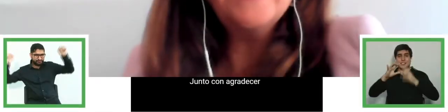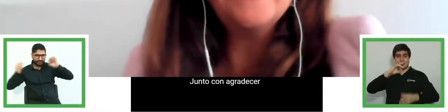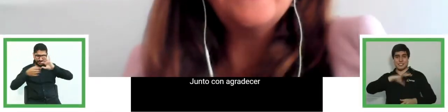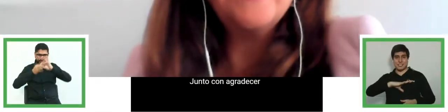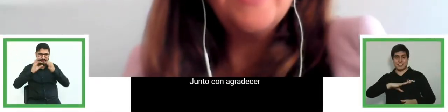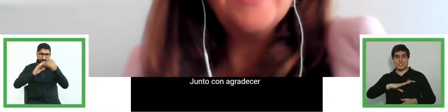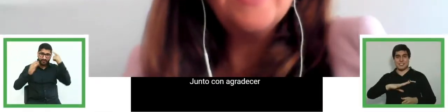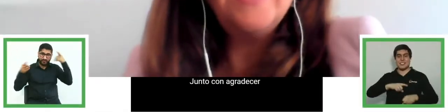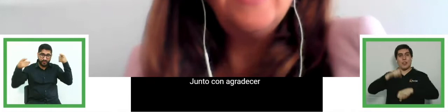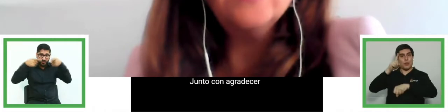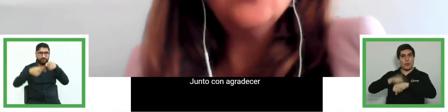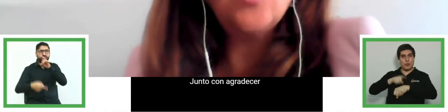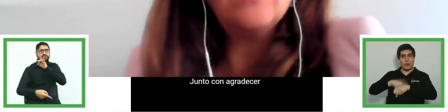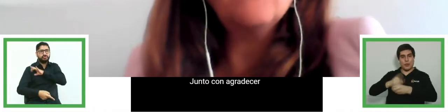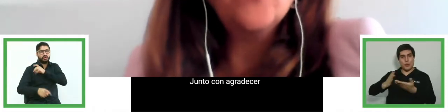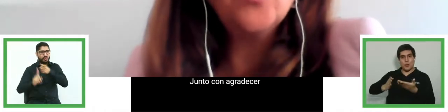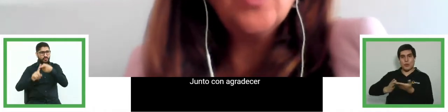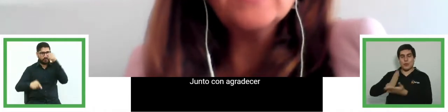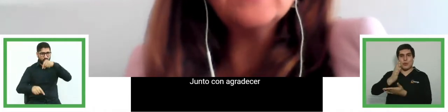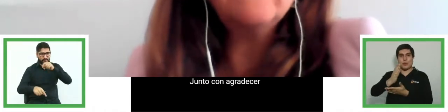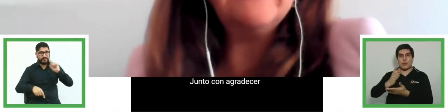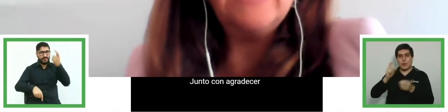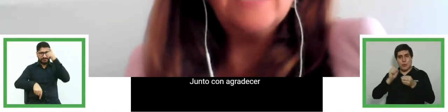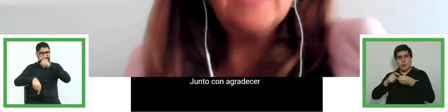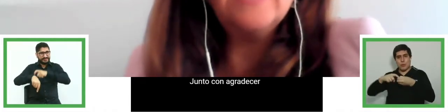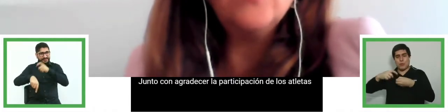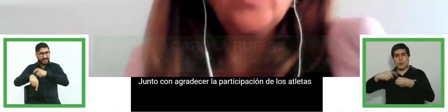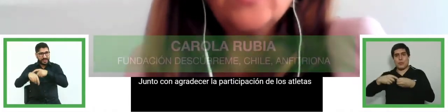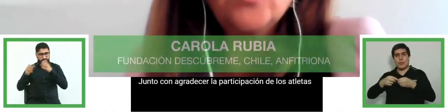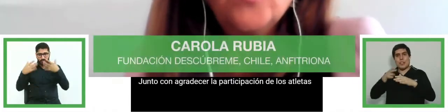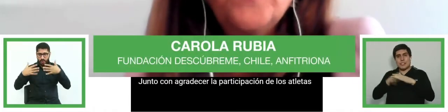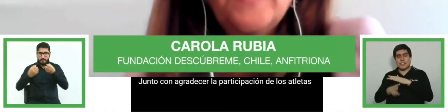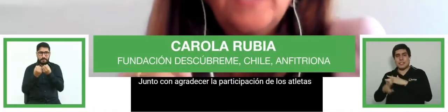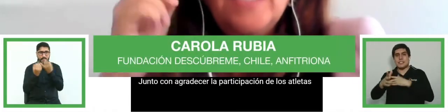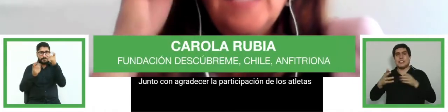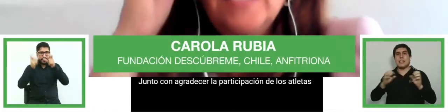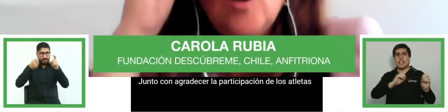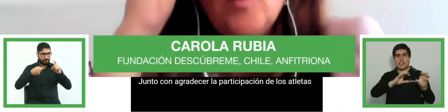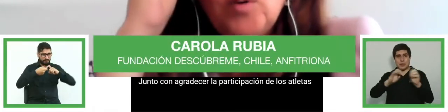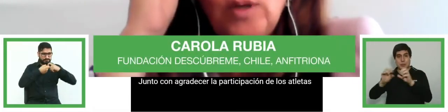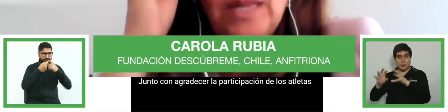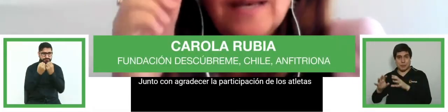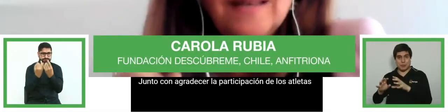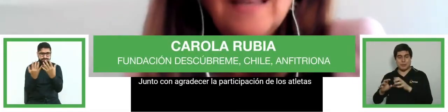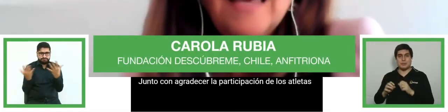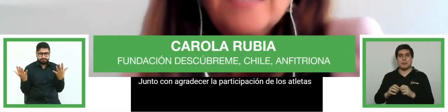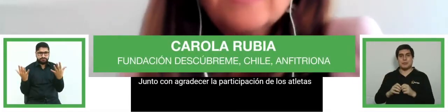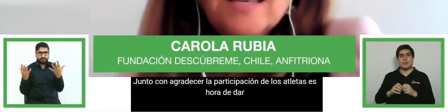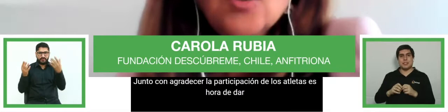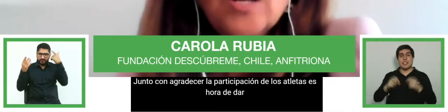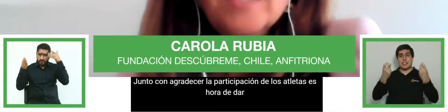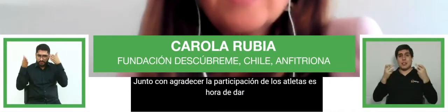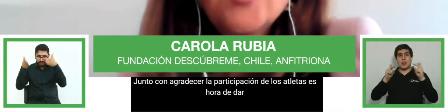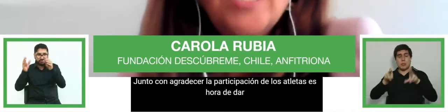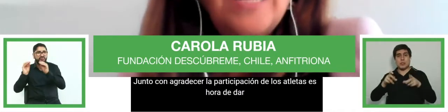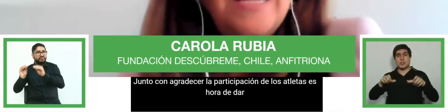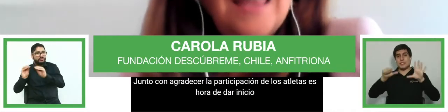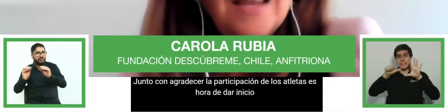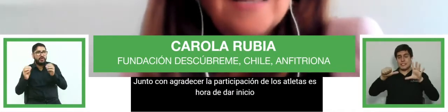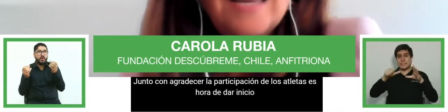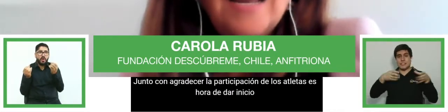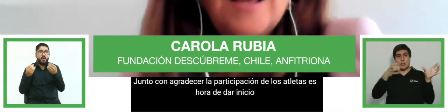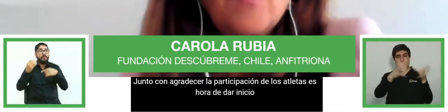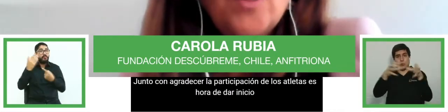Es hora de dar inicio al Foro Accesibilidad en la Educación. En esta oportunidad, 6